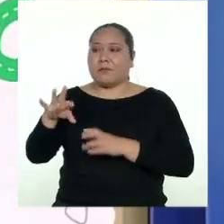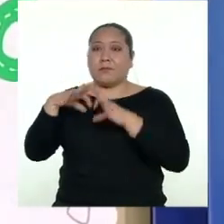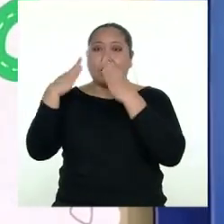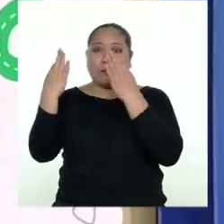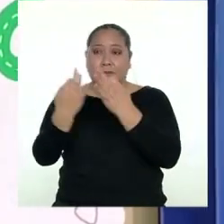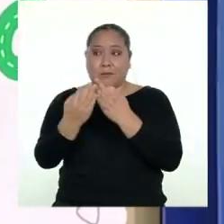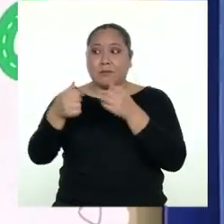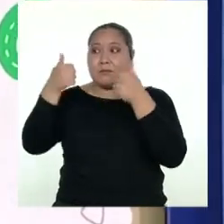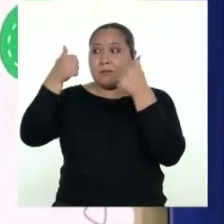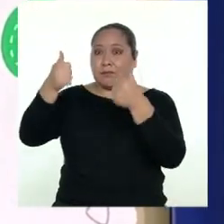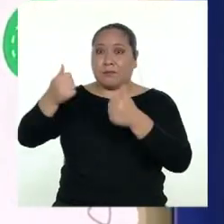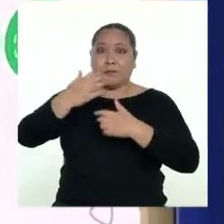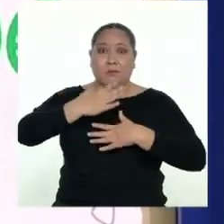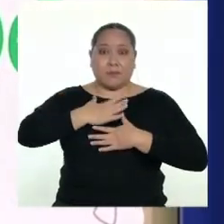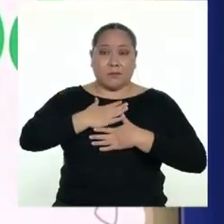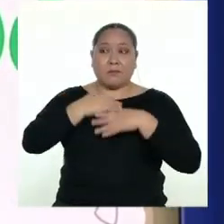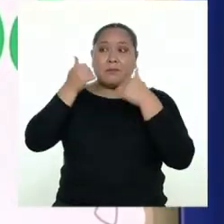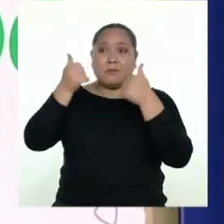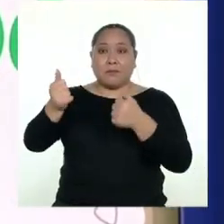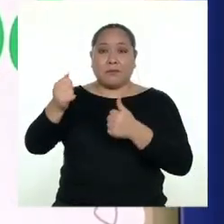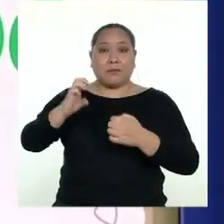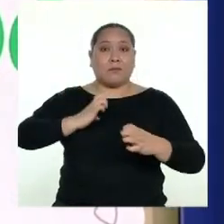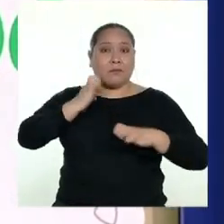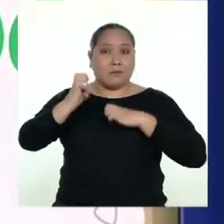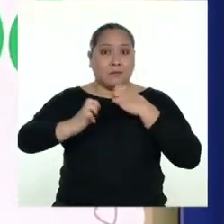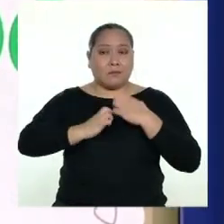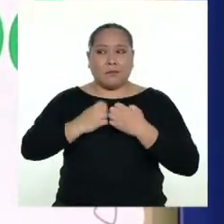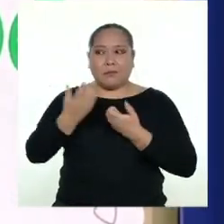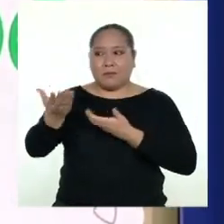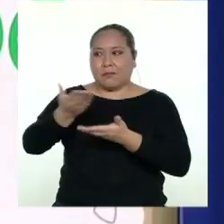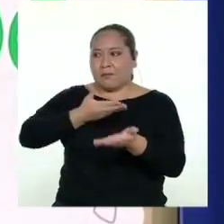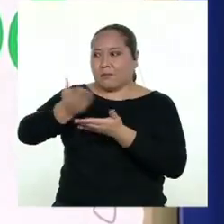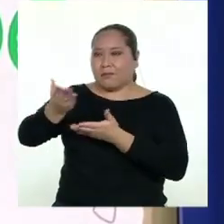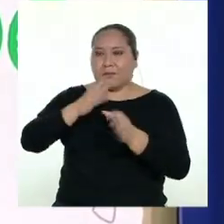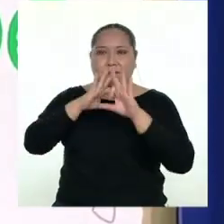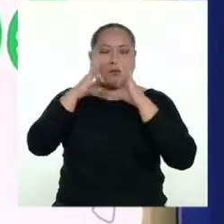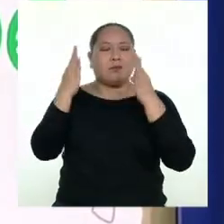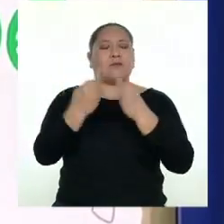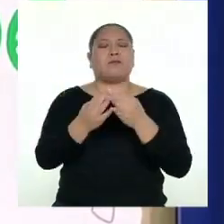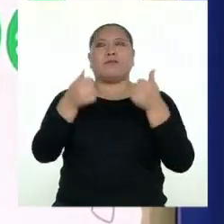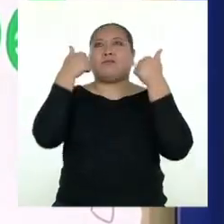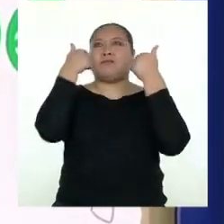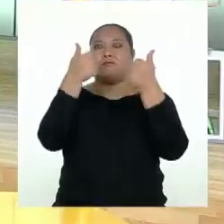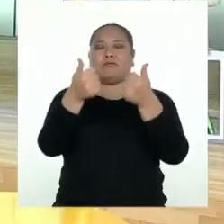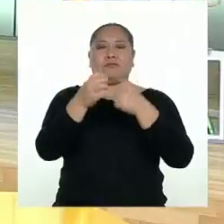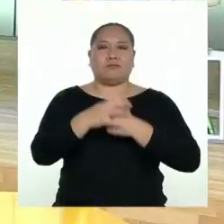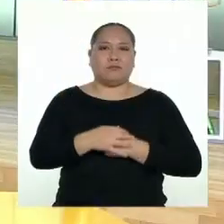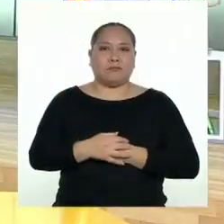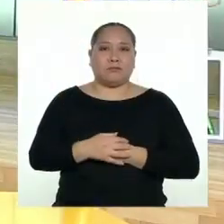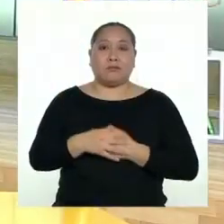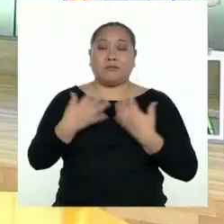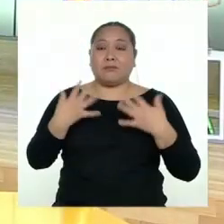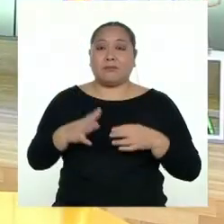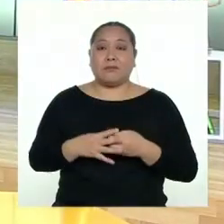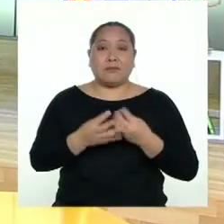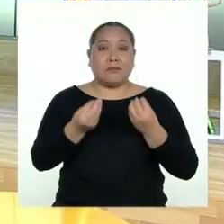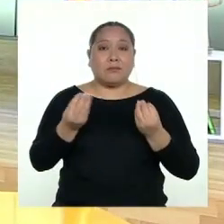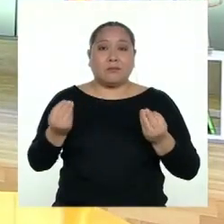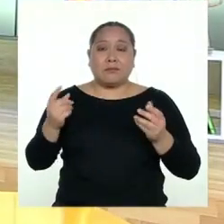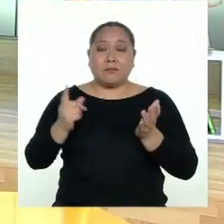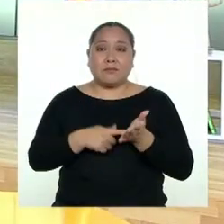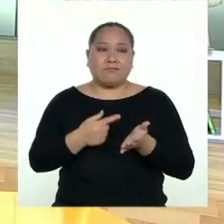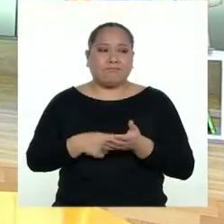tanto física como emocionalmente, entonces nuestras relaciones familiares serán armoniosas, ya que muchas veces son